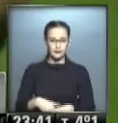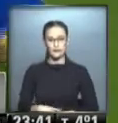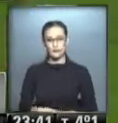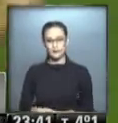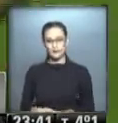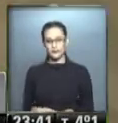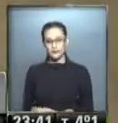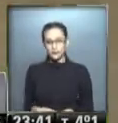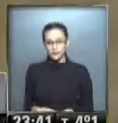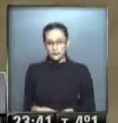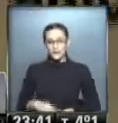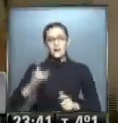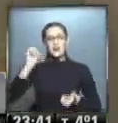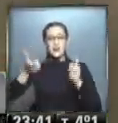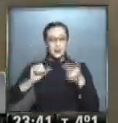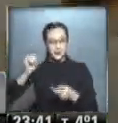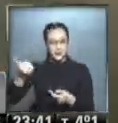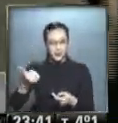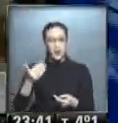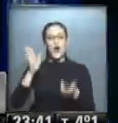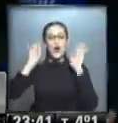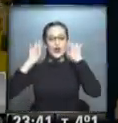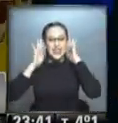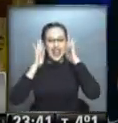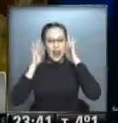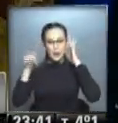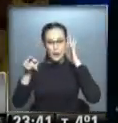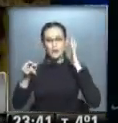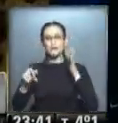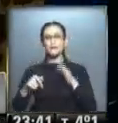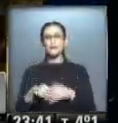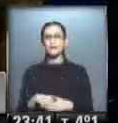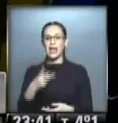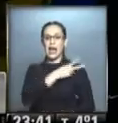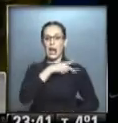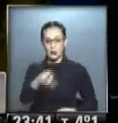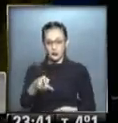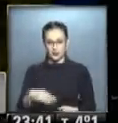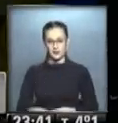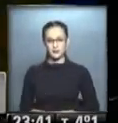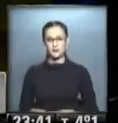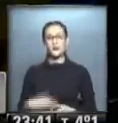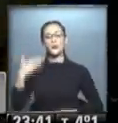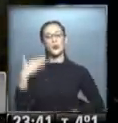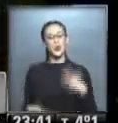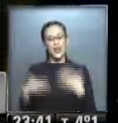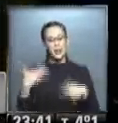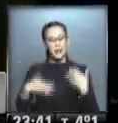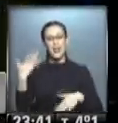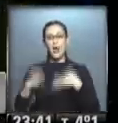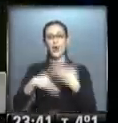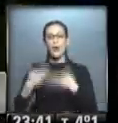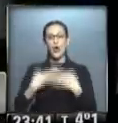a terminar dando vuelta al resultado. Juan Román Riquelme como titular y como capitán. Y por supuesto, la remera de los jugadores